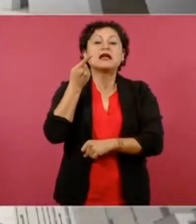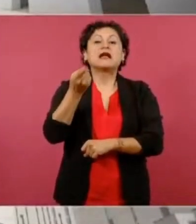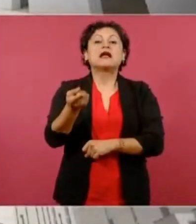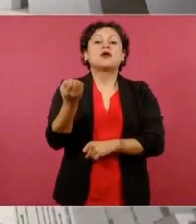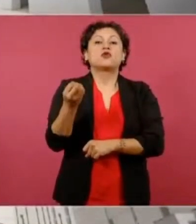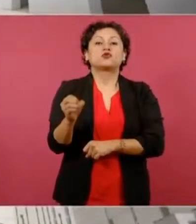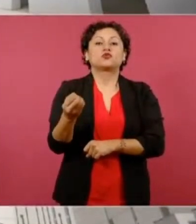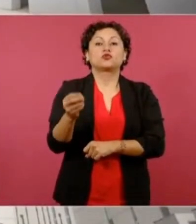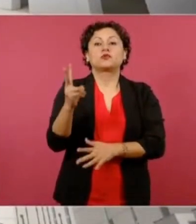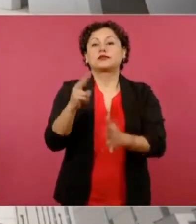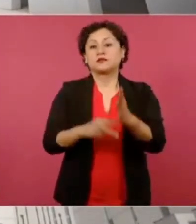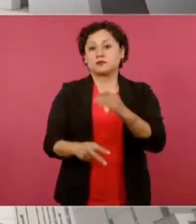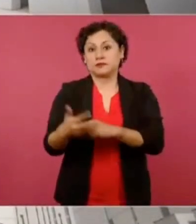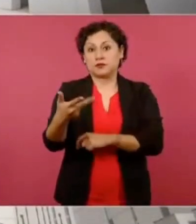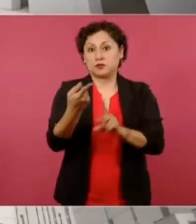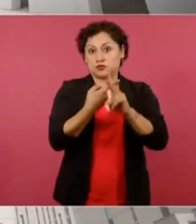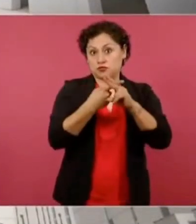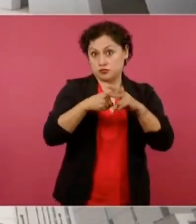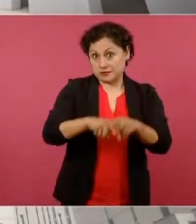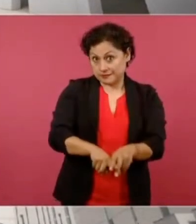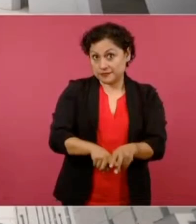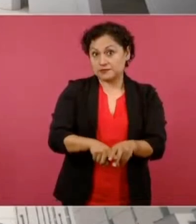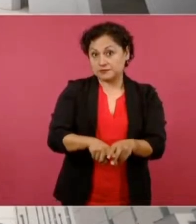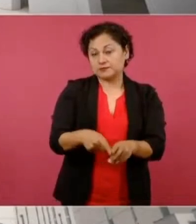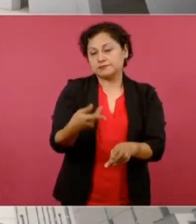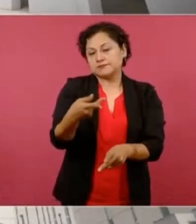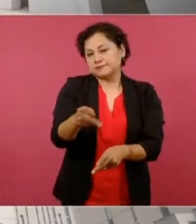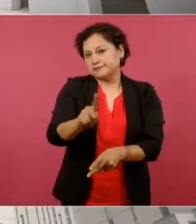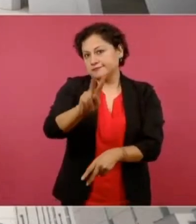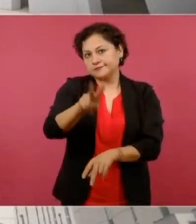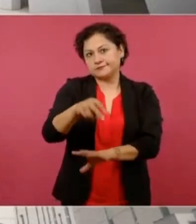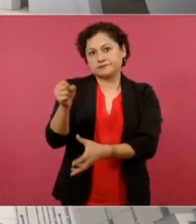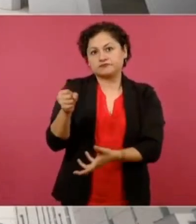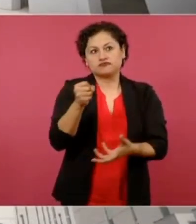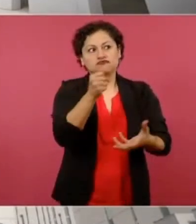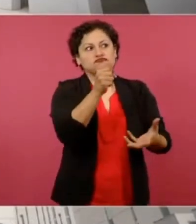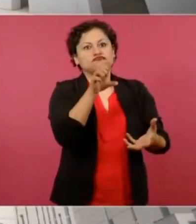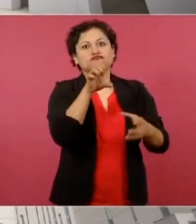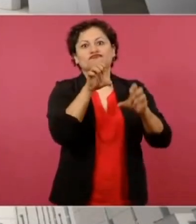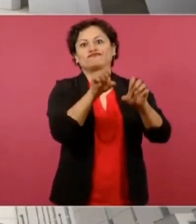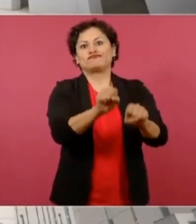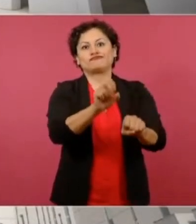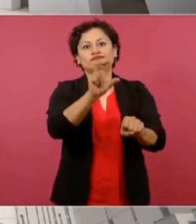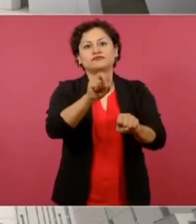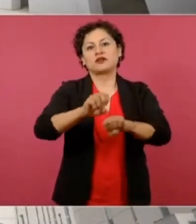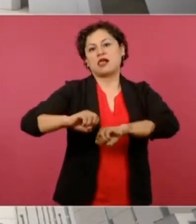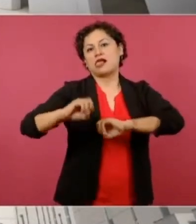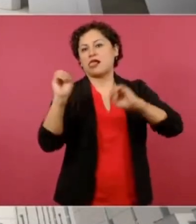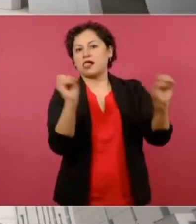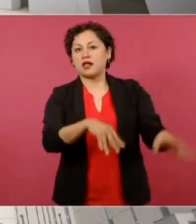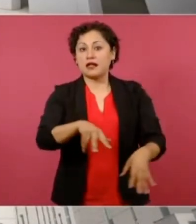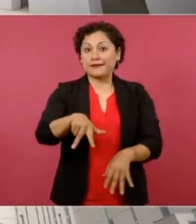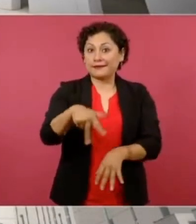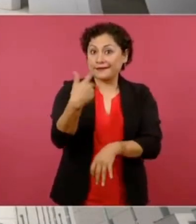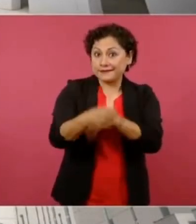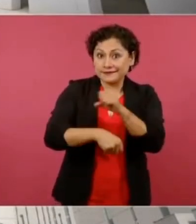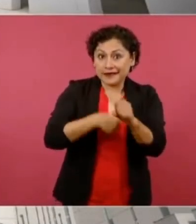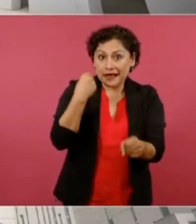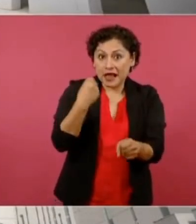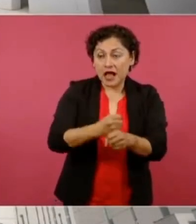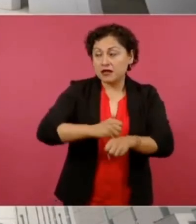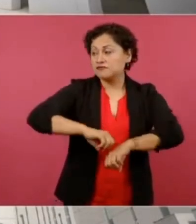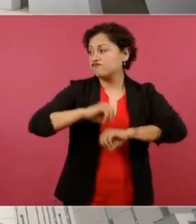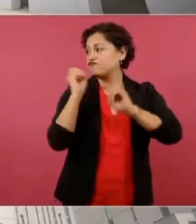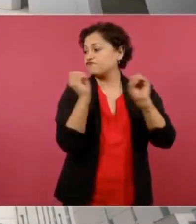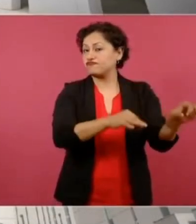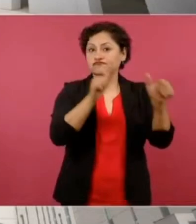2008, pero como lo decía, por falta de recursos fue abandonado durante 13 años, ahí estuvo el hospital en Aguascalientes. Incluso